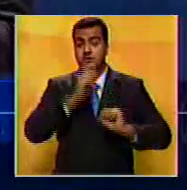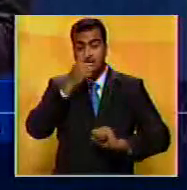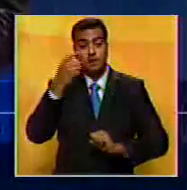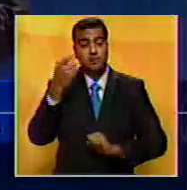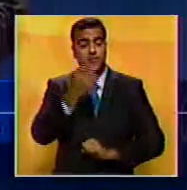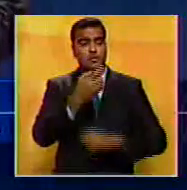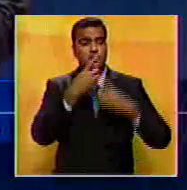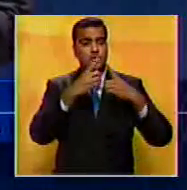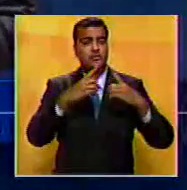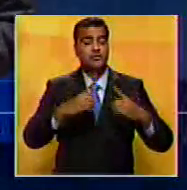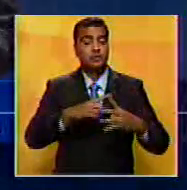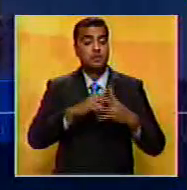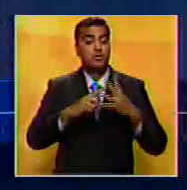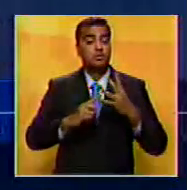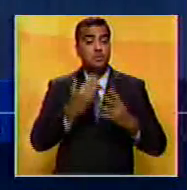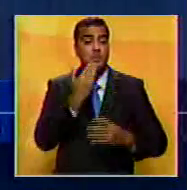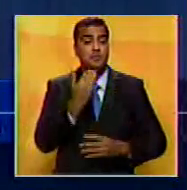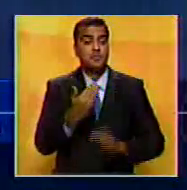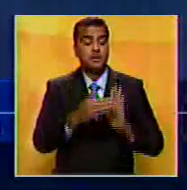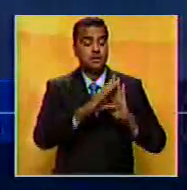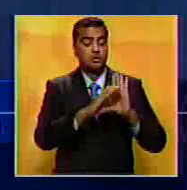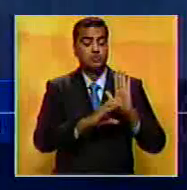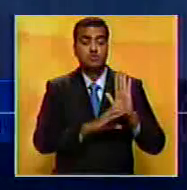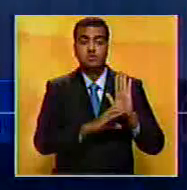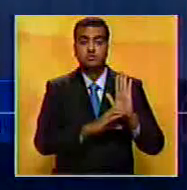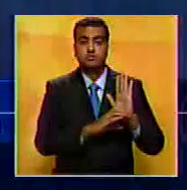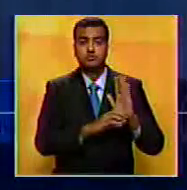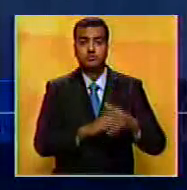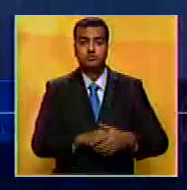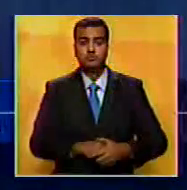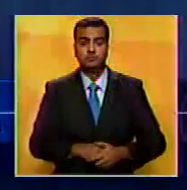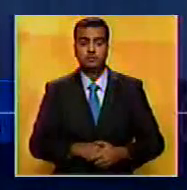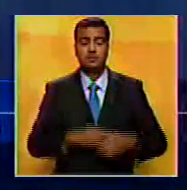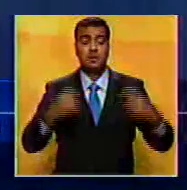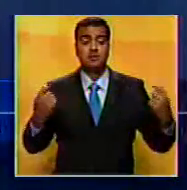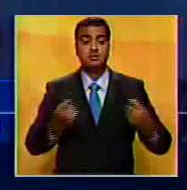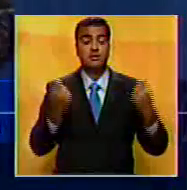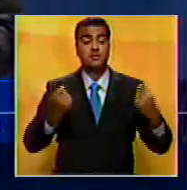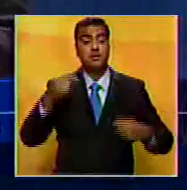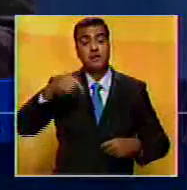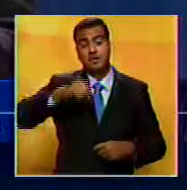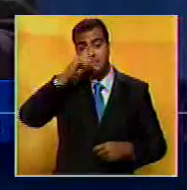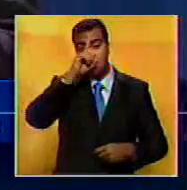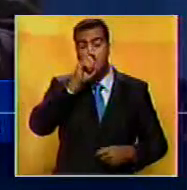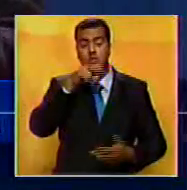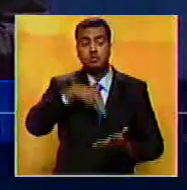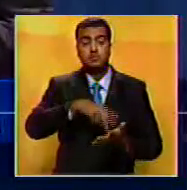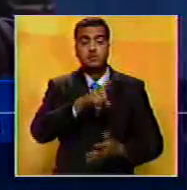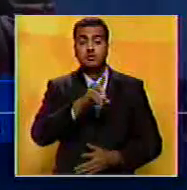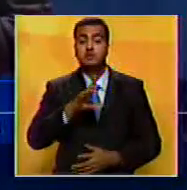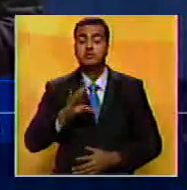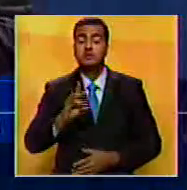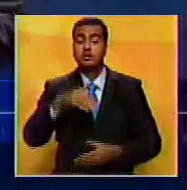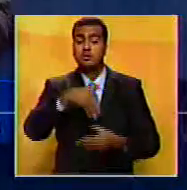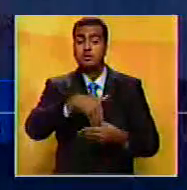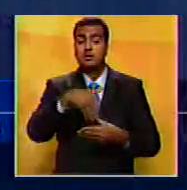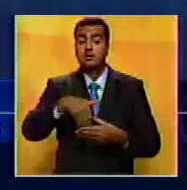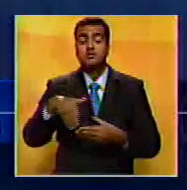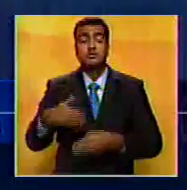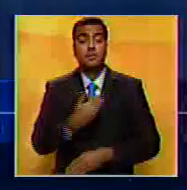los distintos mecanismos que permite la Constitución para celebrar este mismo año 2017 una